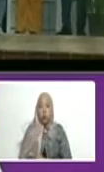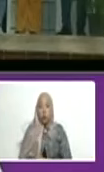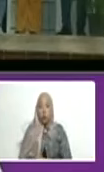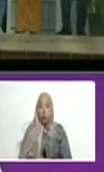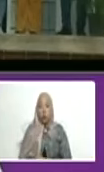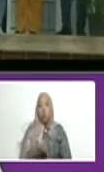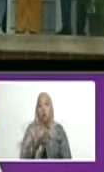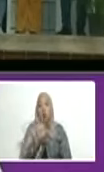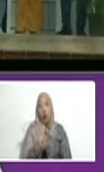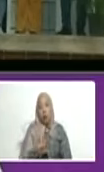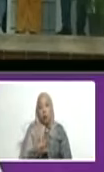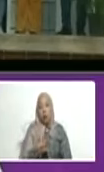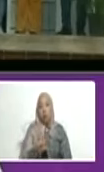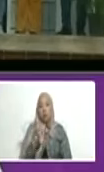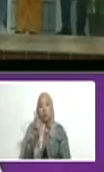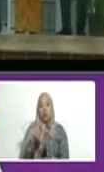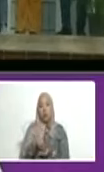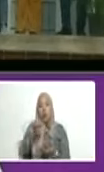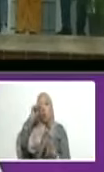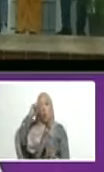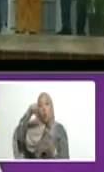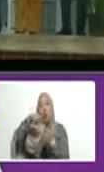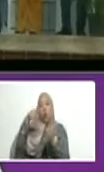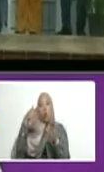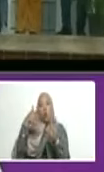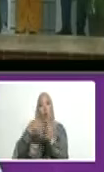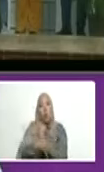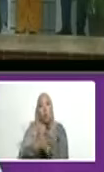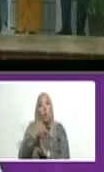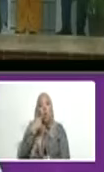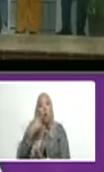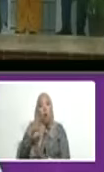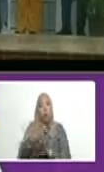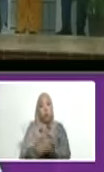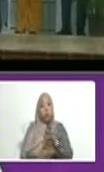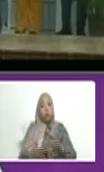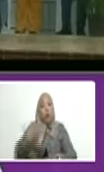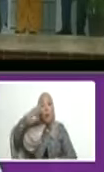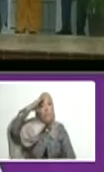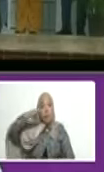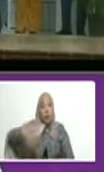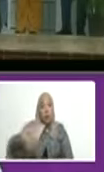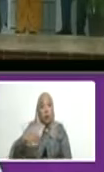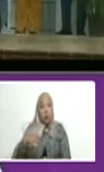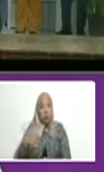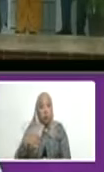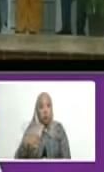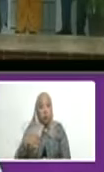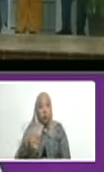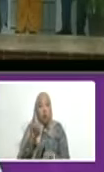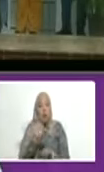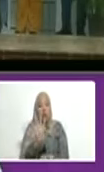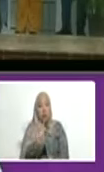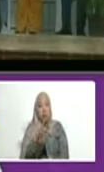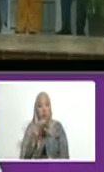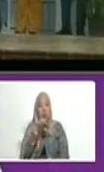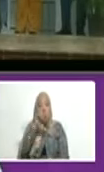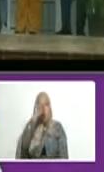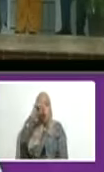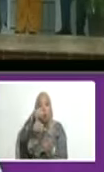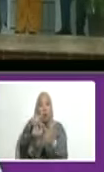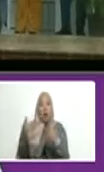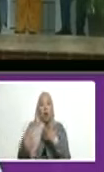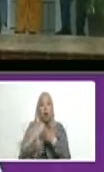Las 5 tenían el objetivo de asaltar bases militares. Las 5 tenían el objetivo